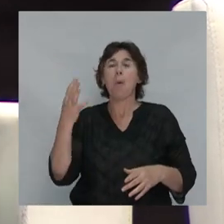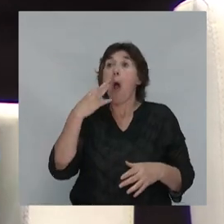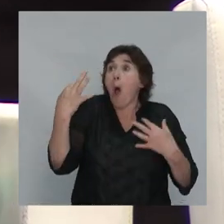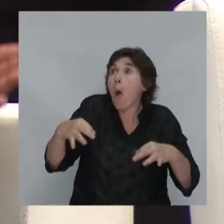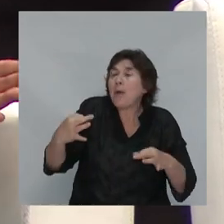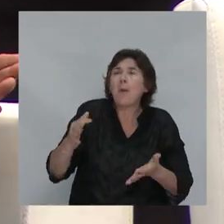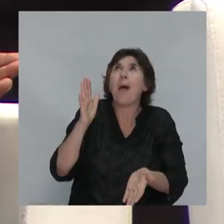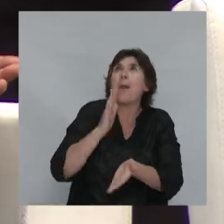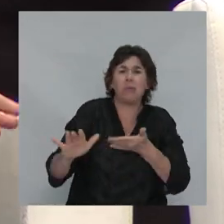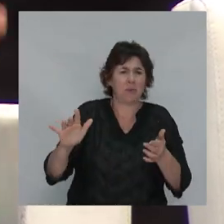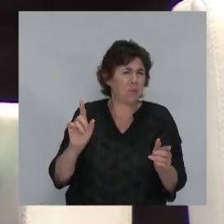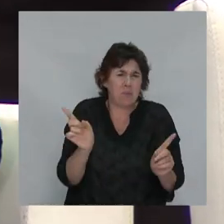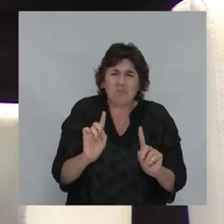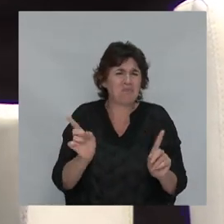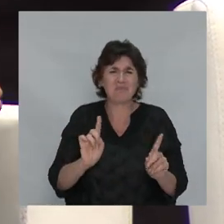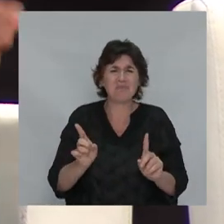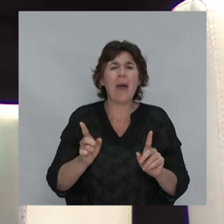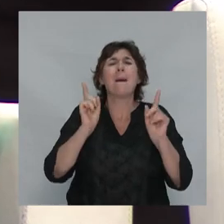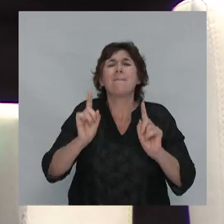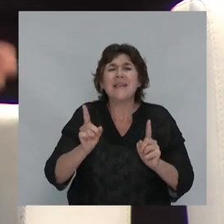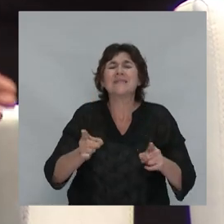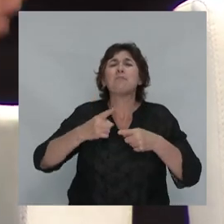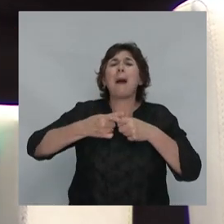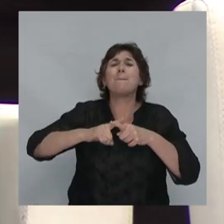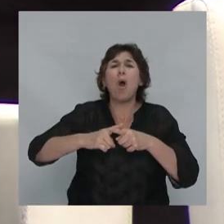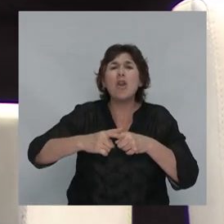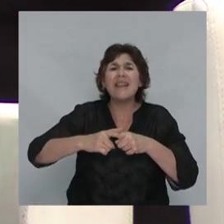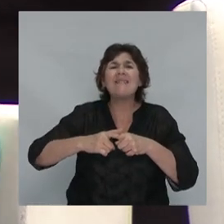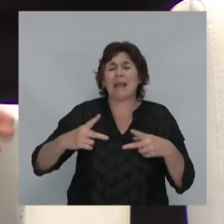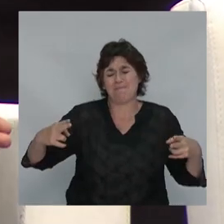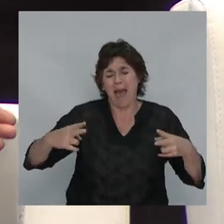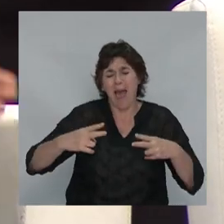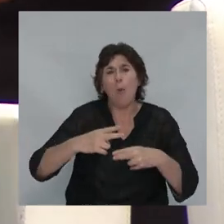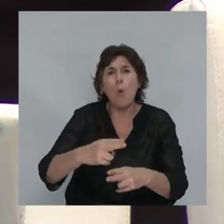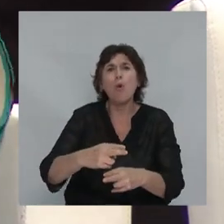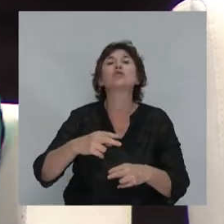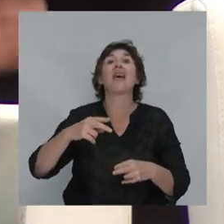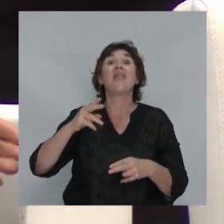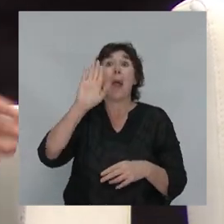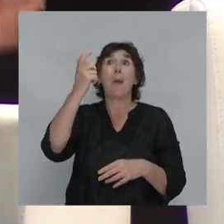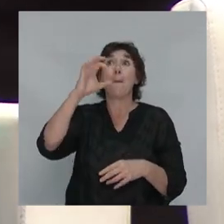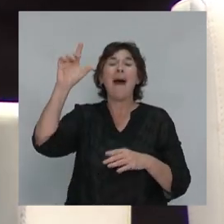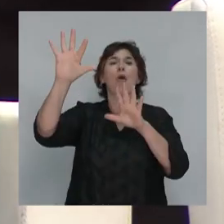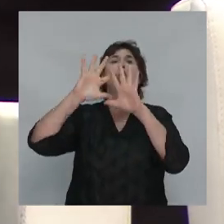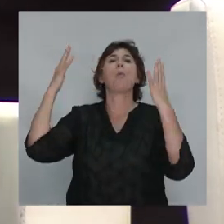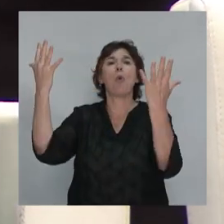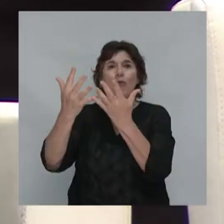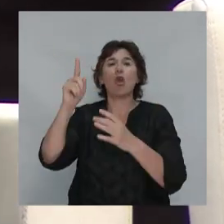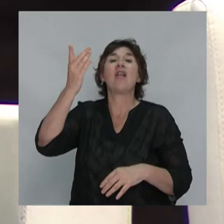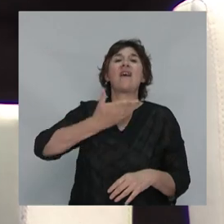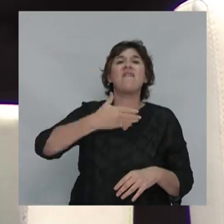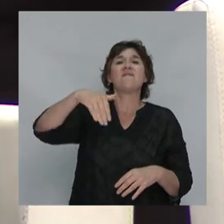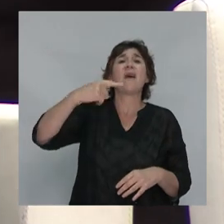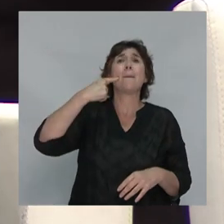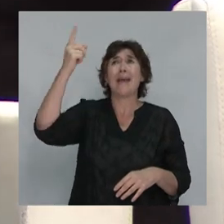no es nada innovador, son las políticas de ajuste del Banco Mundial, de la OCDE, del Fondo